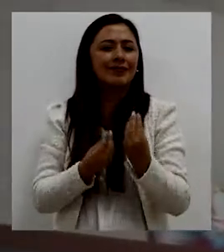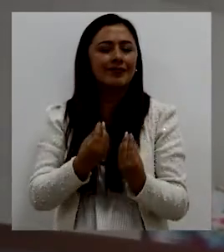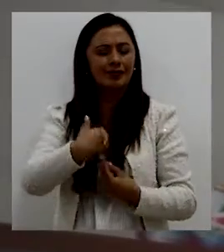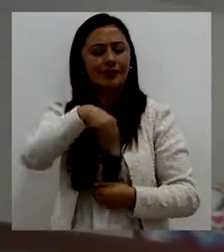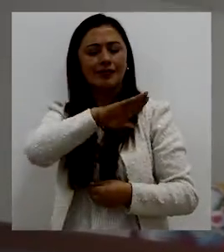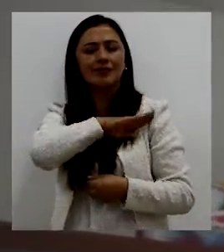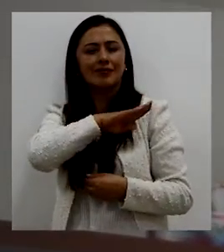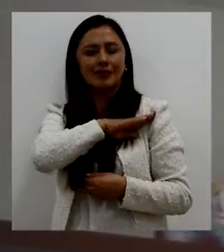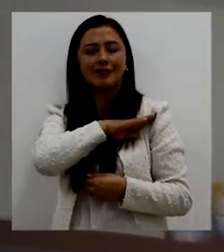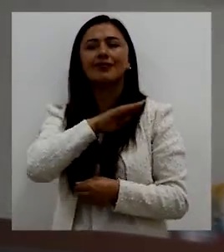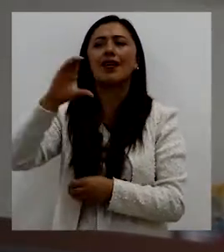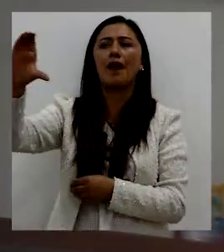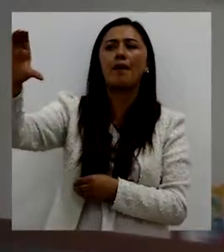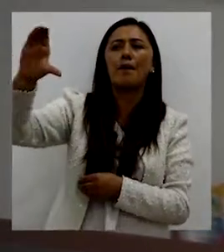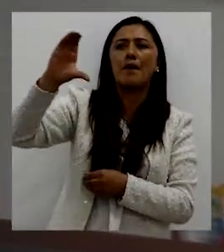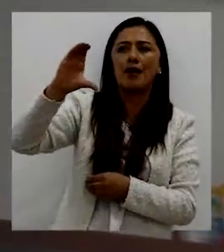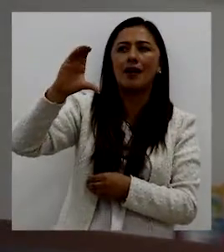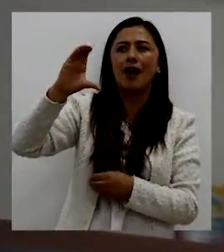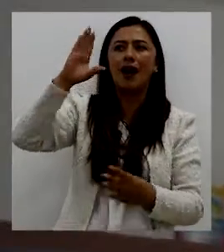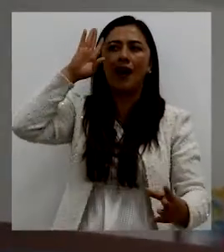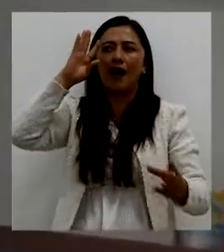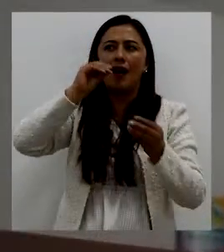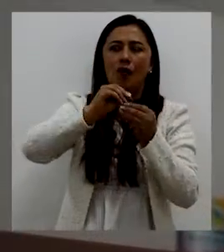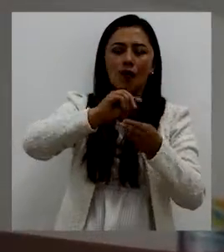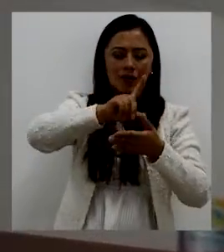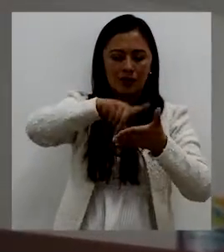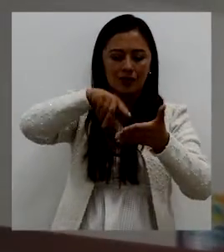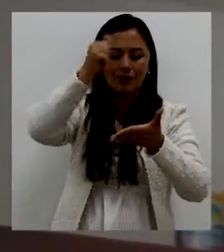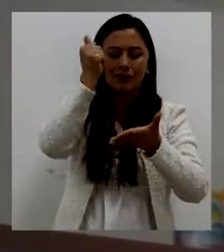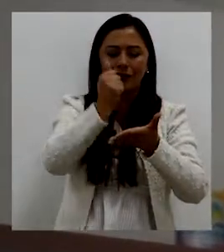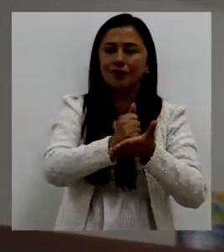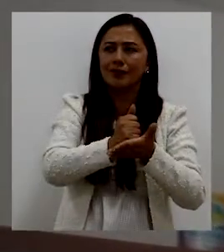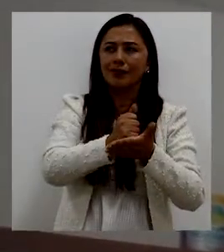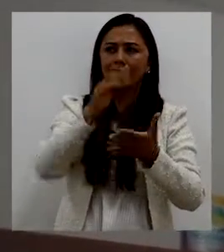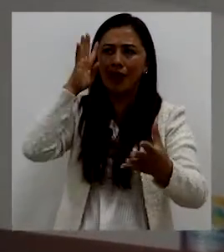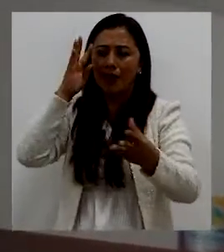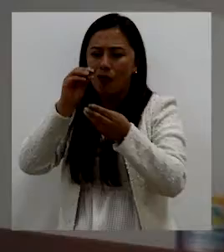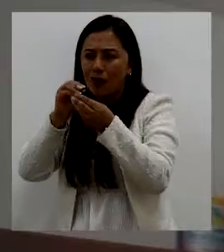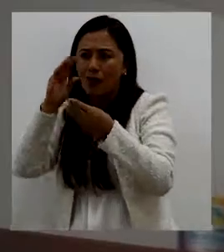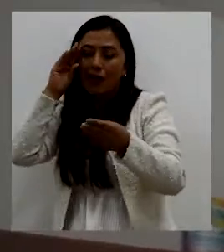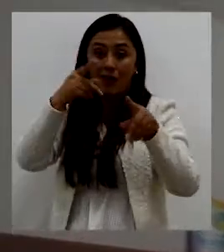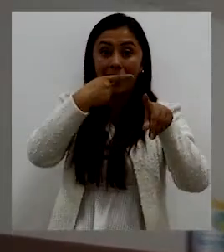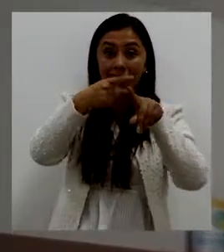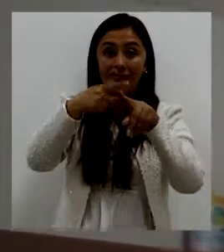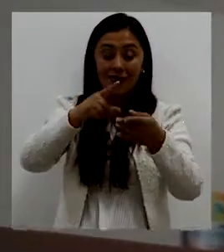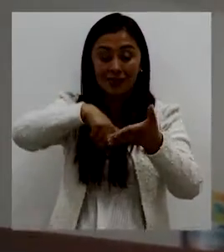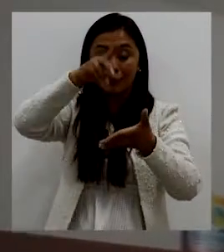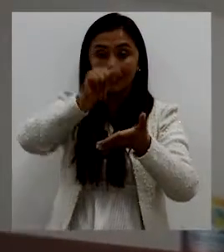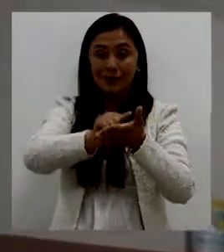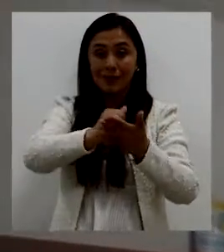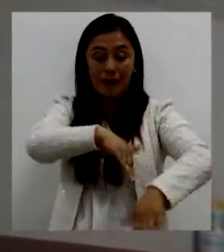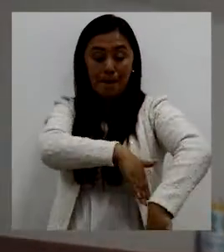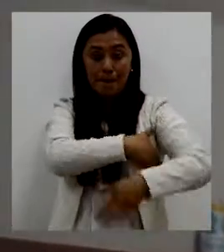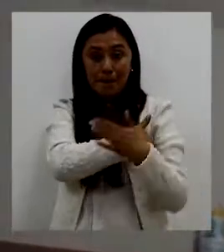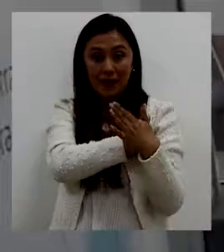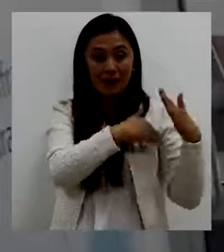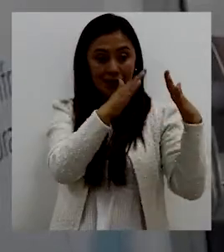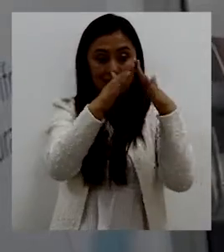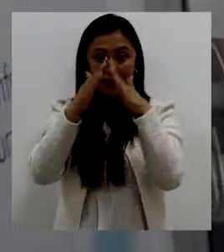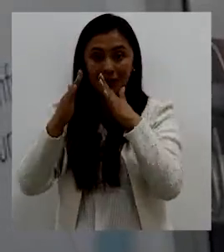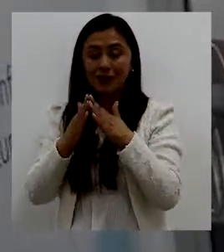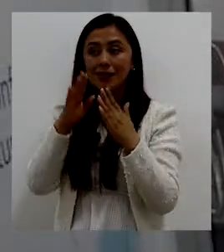la administración ha logrado firmar varios convenios. El señor alcalde, en una gestión con el Ministerio de